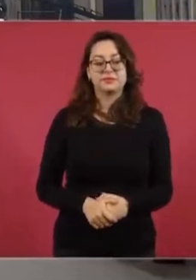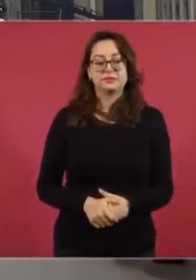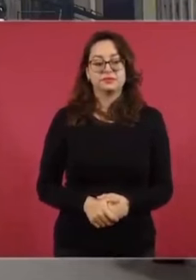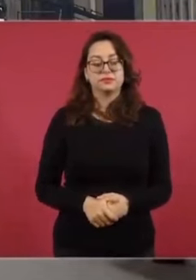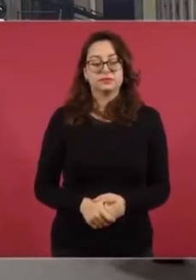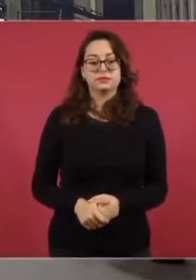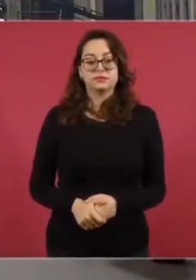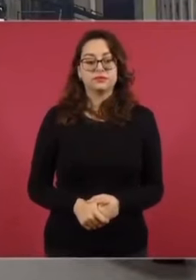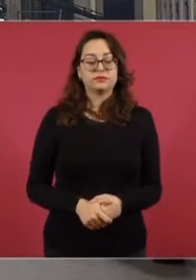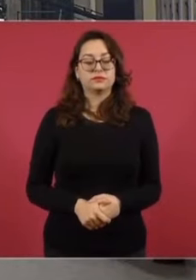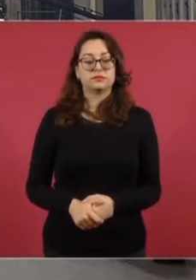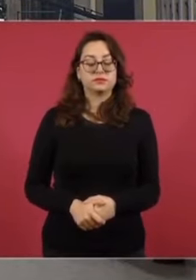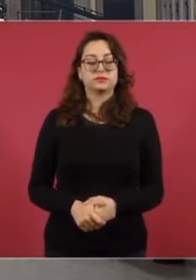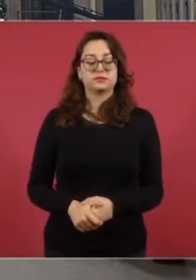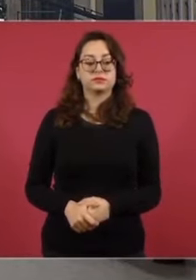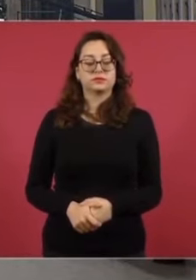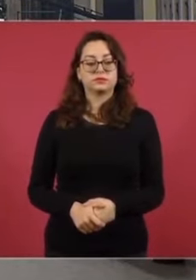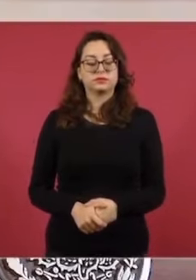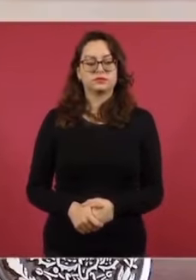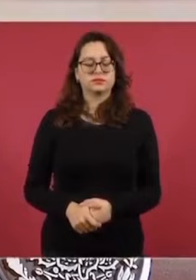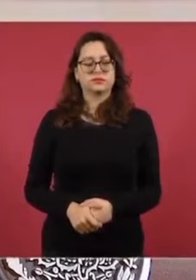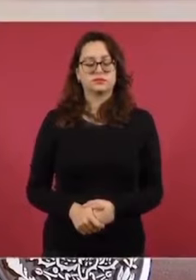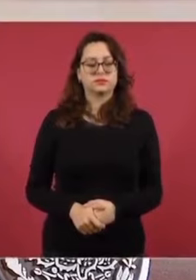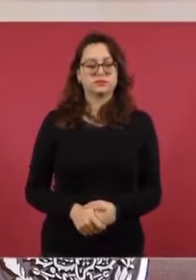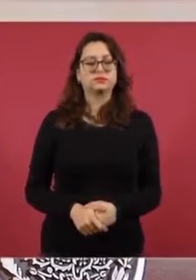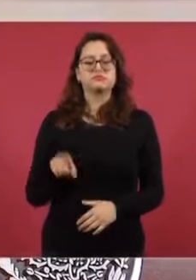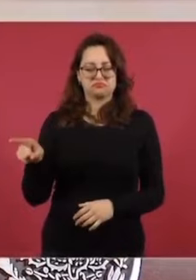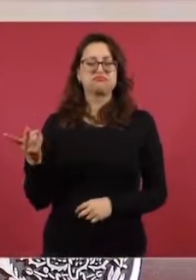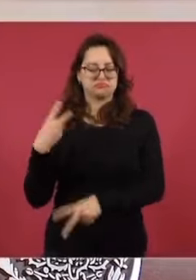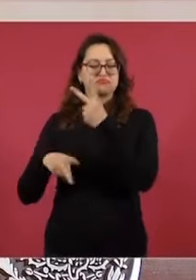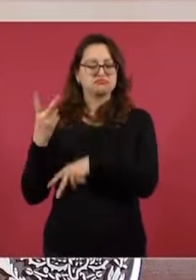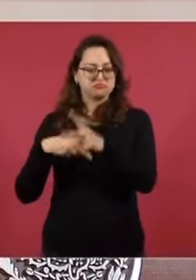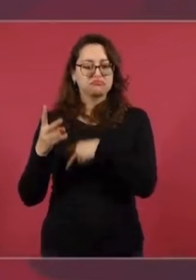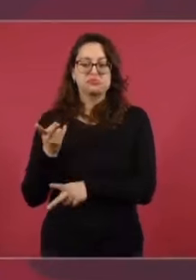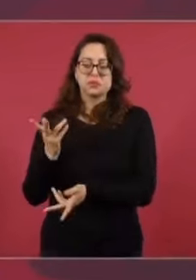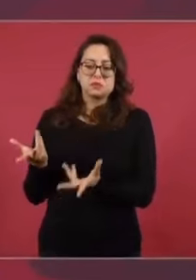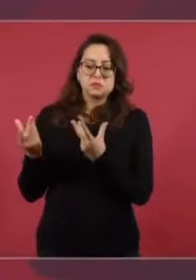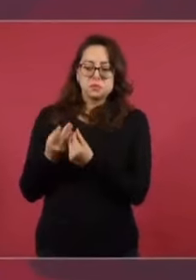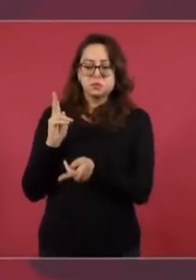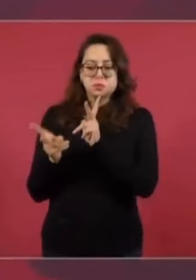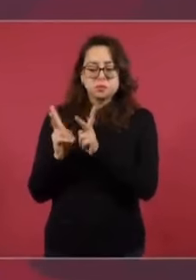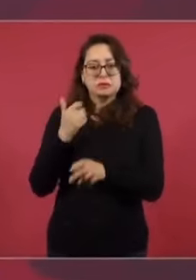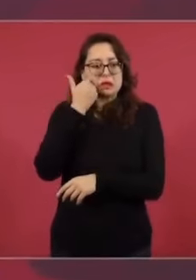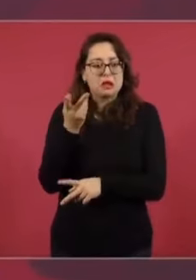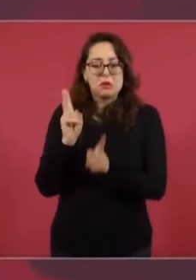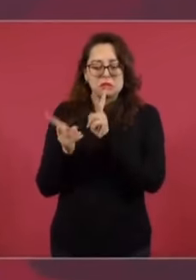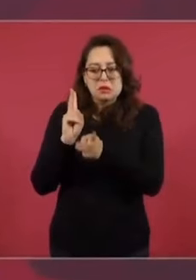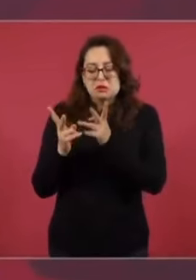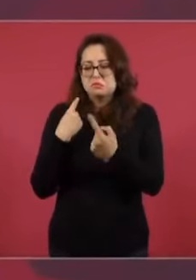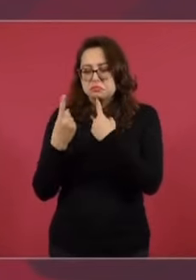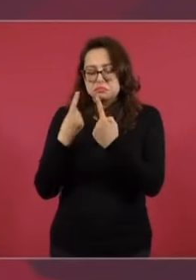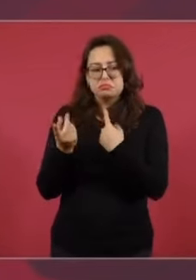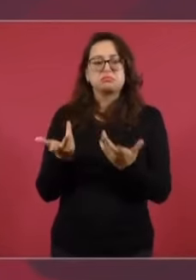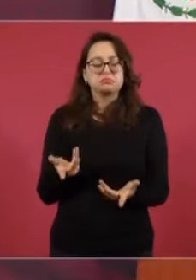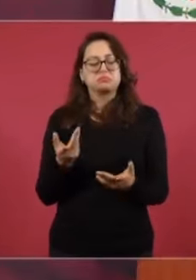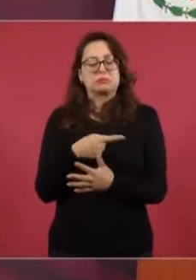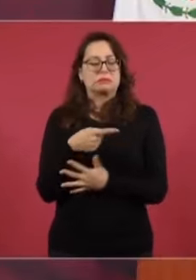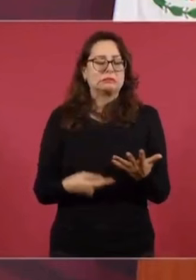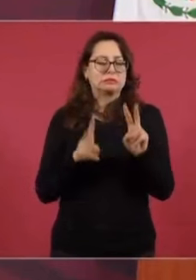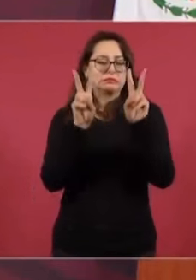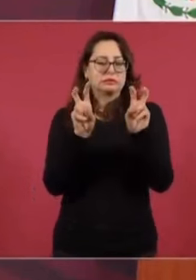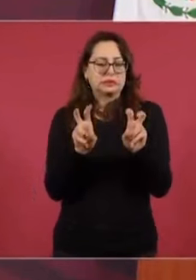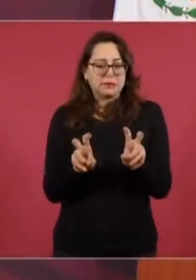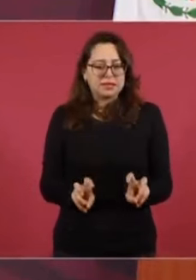Vino, tenía interés en platicar conmigo, comentamos algunas